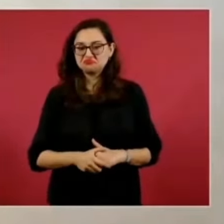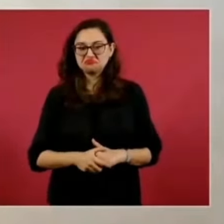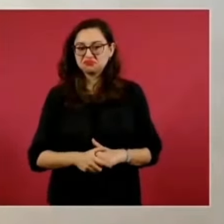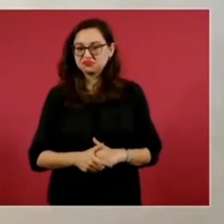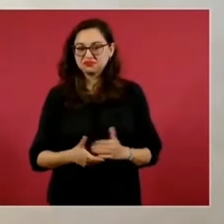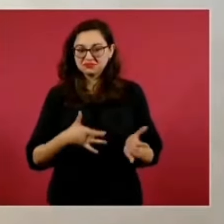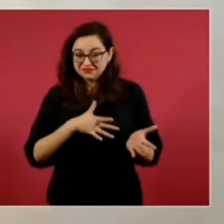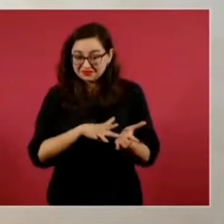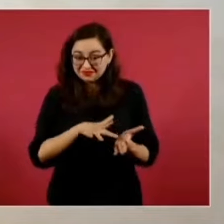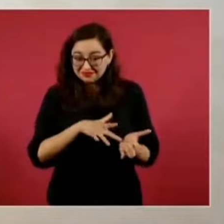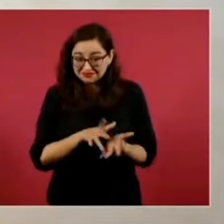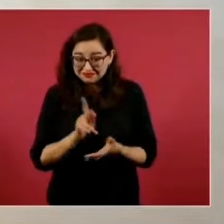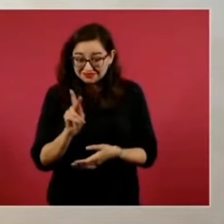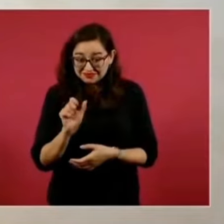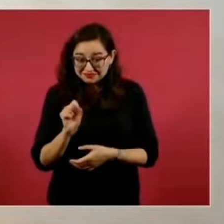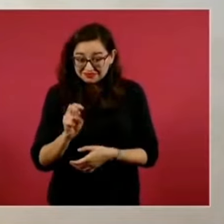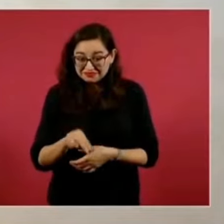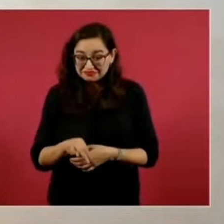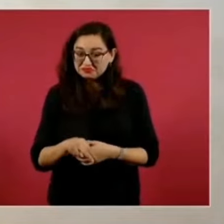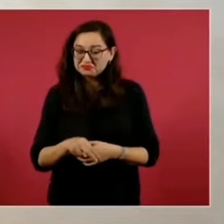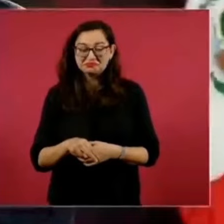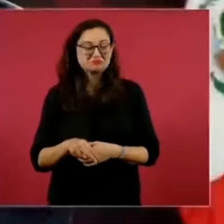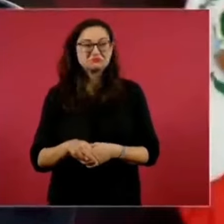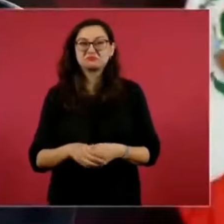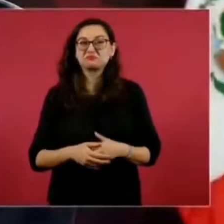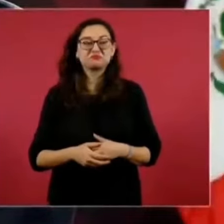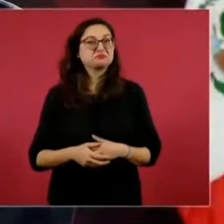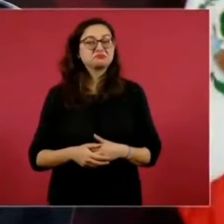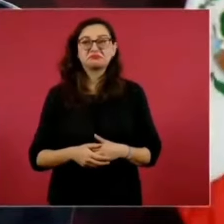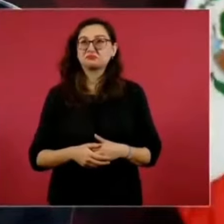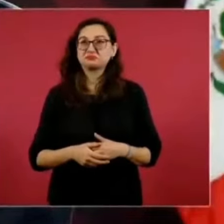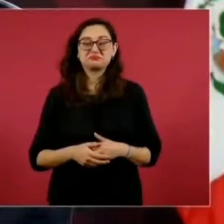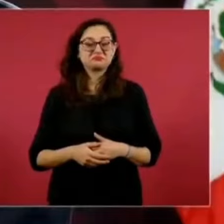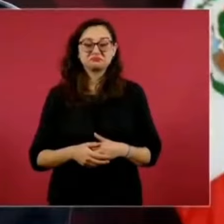nacimiento ha tenido el partido Acción Nacional